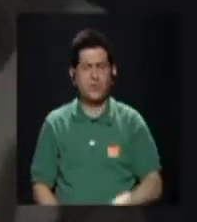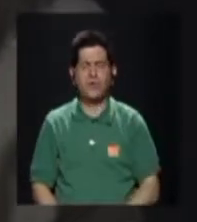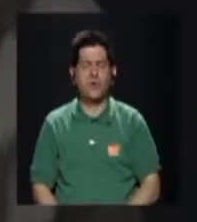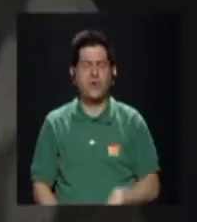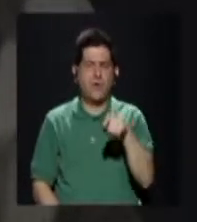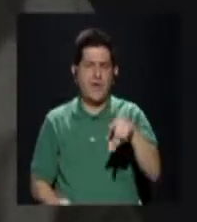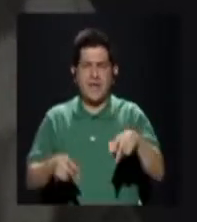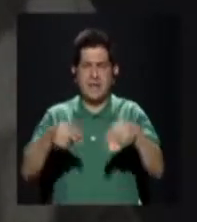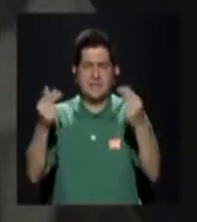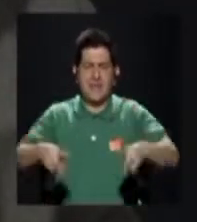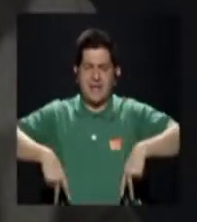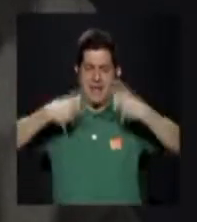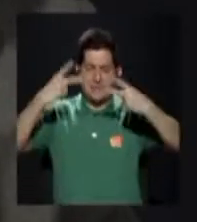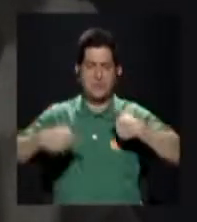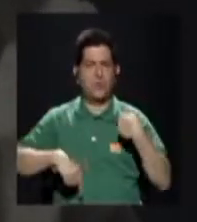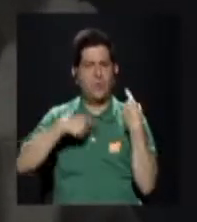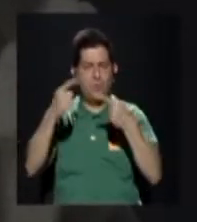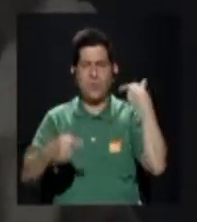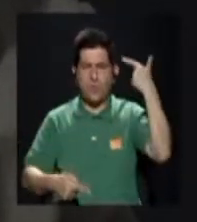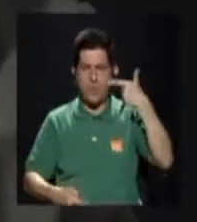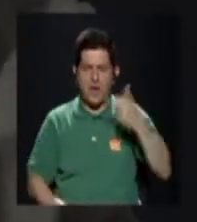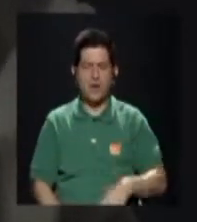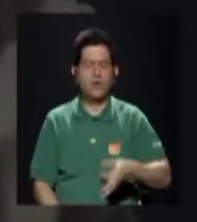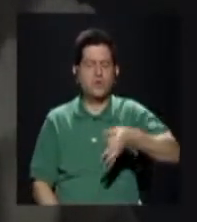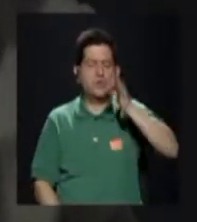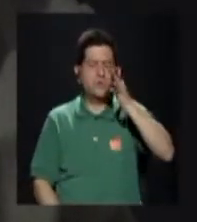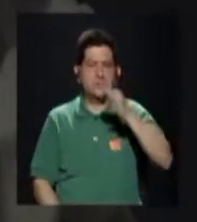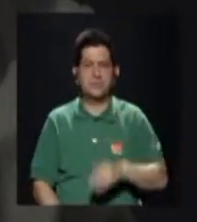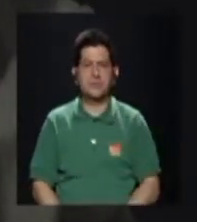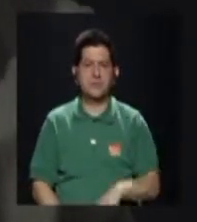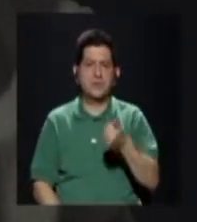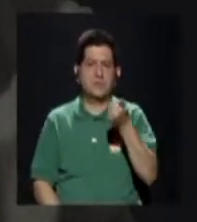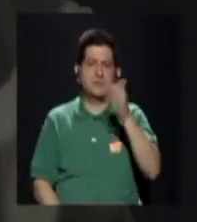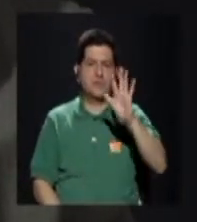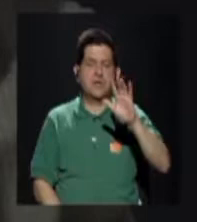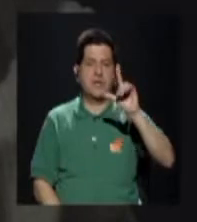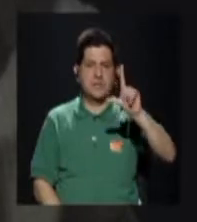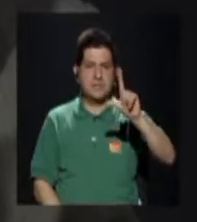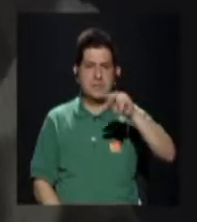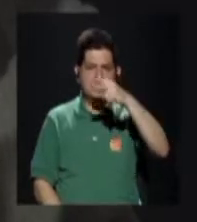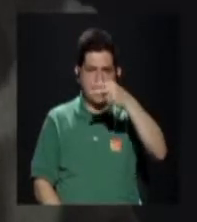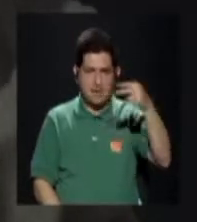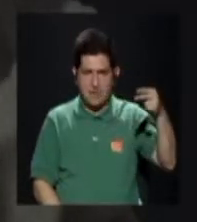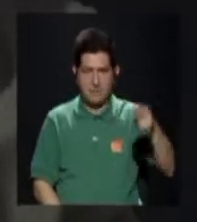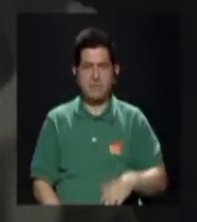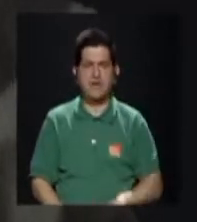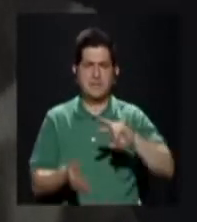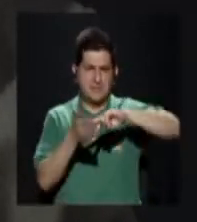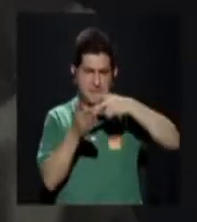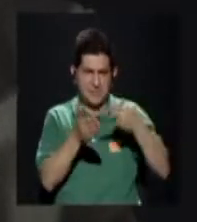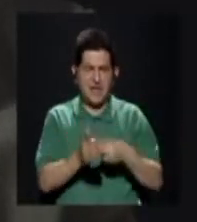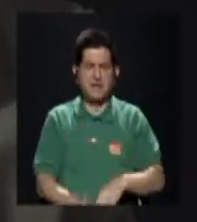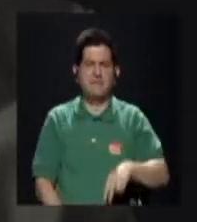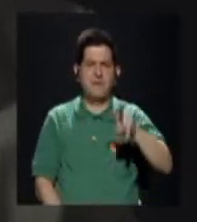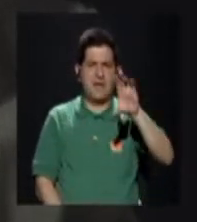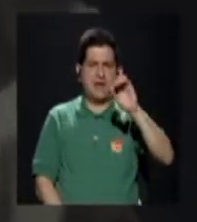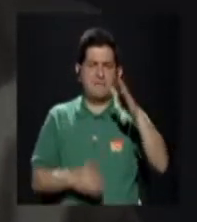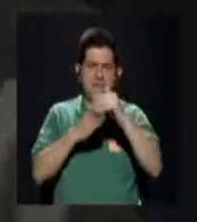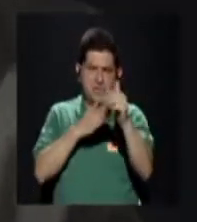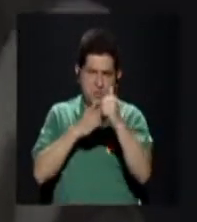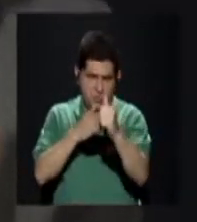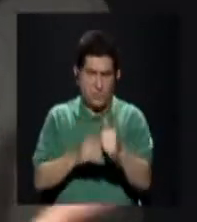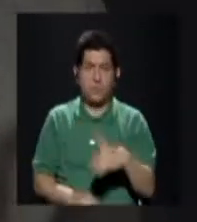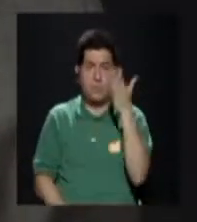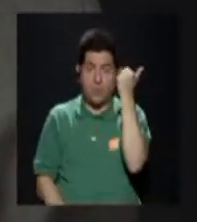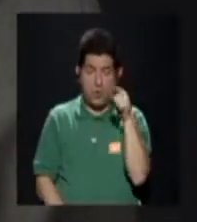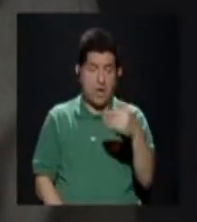vida. Un ejemplo, uno va a Londres a tomarse una taza de café y son 15 libras esterlinas. Estamos hablando de unos $20. ¿Por